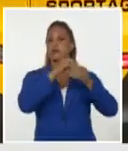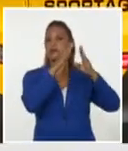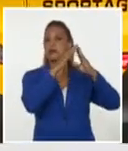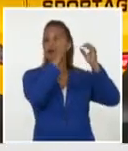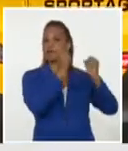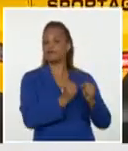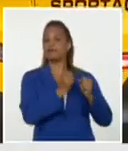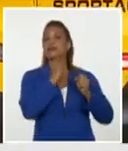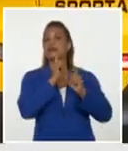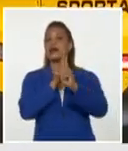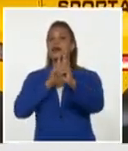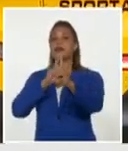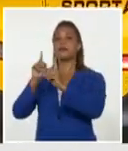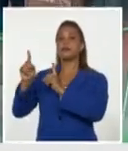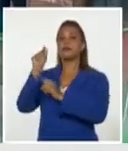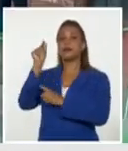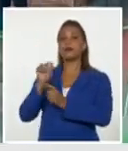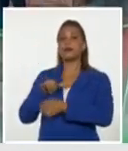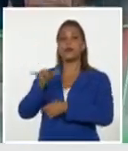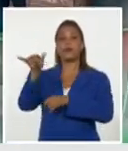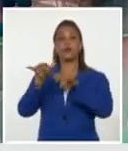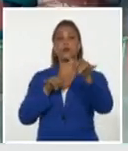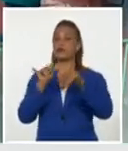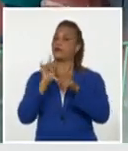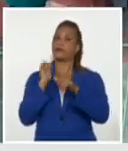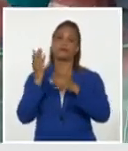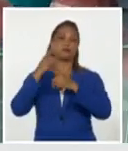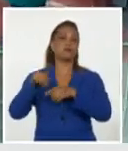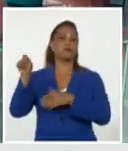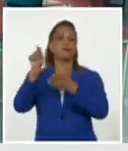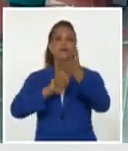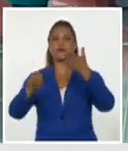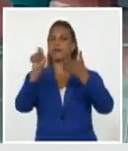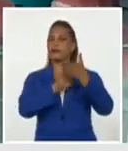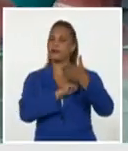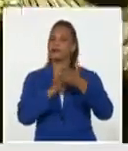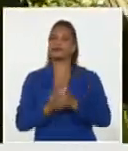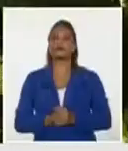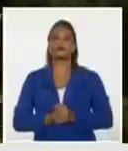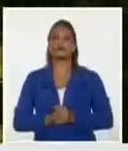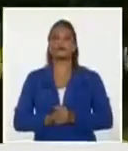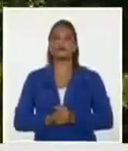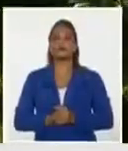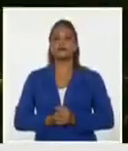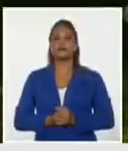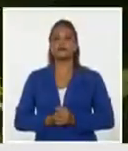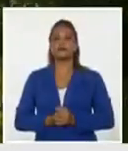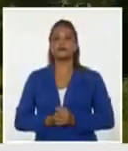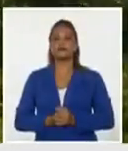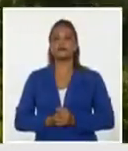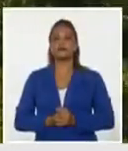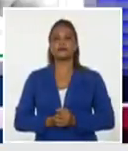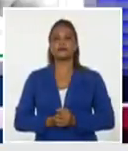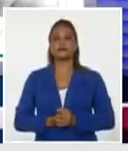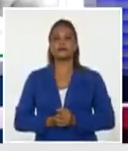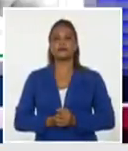aislamiento oportuno de los viajeros. Desde Baracoa, Guantánamo, Miguel Reyes Mendoza, Sistema Informativo de la Televisión